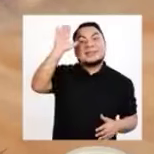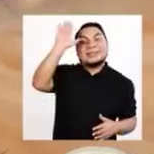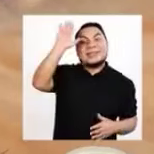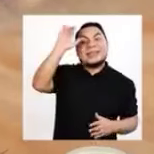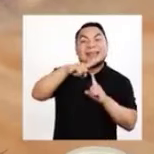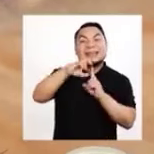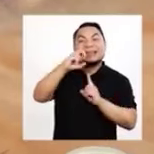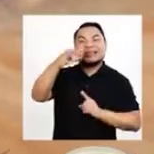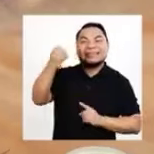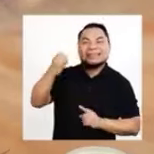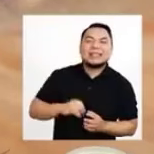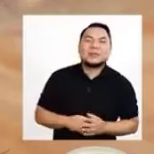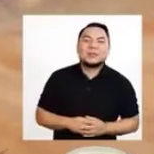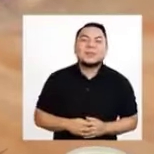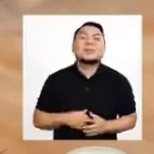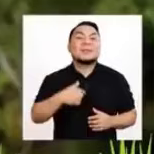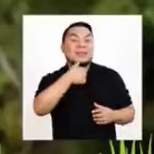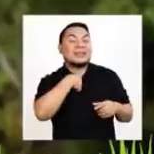¡Presente, Techi!